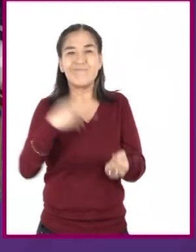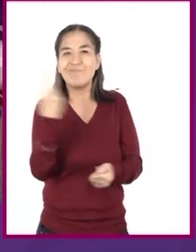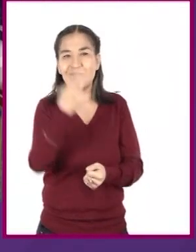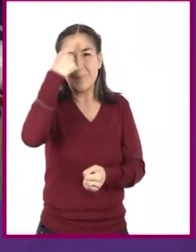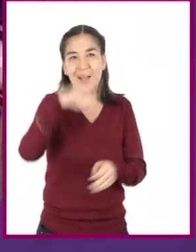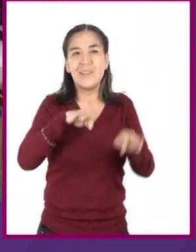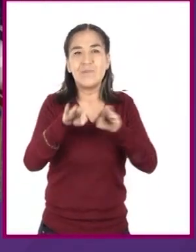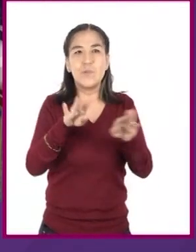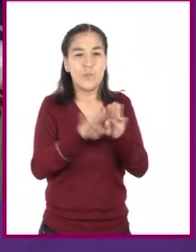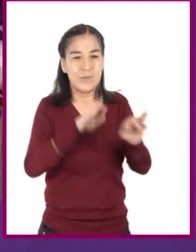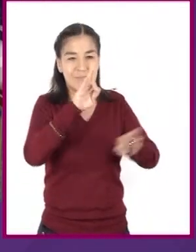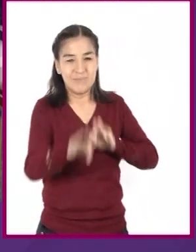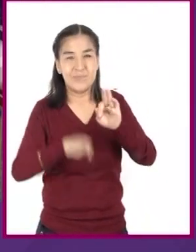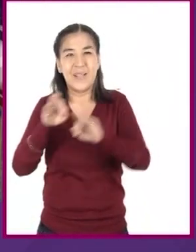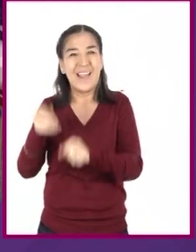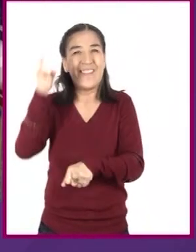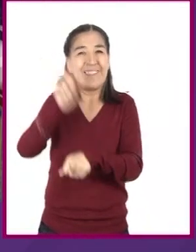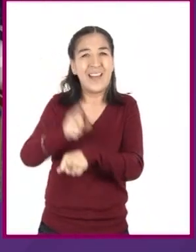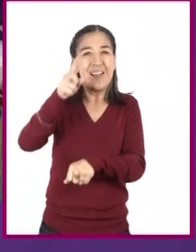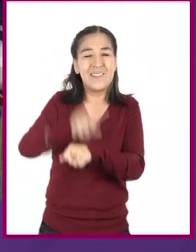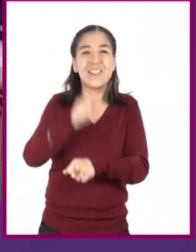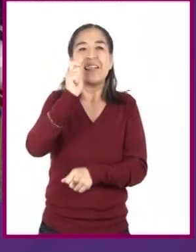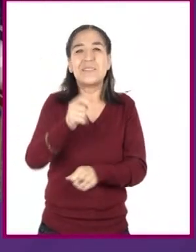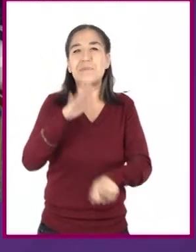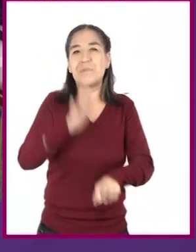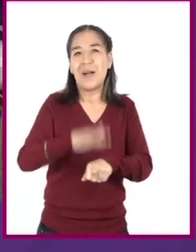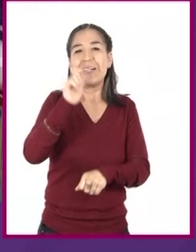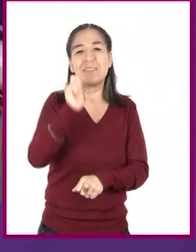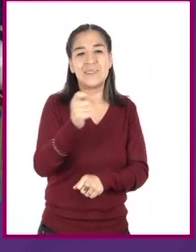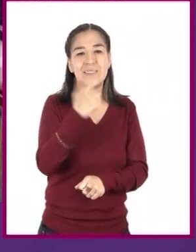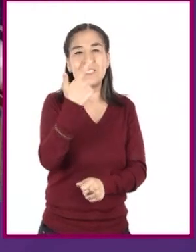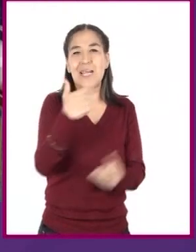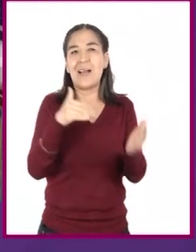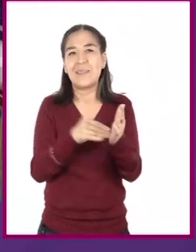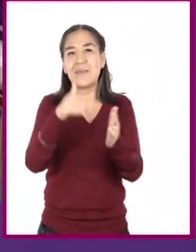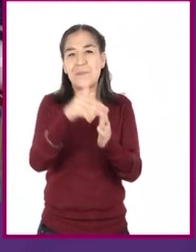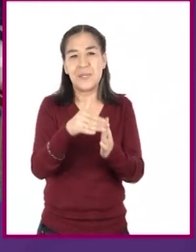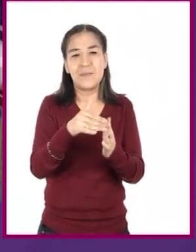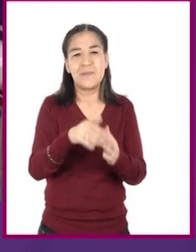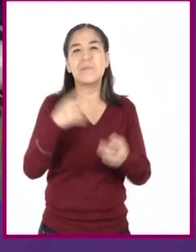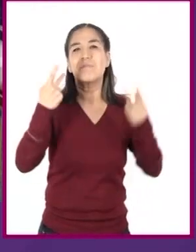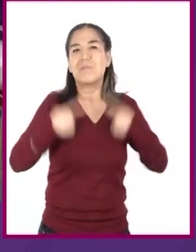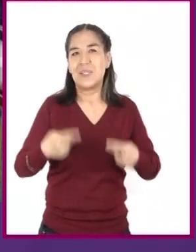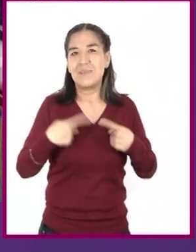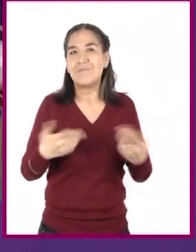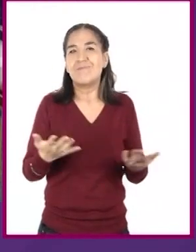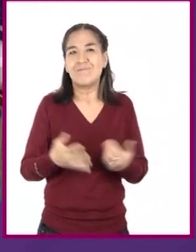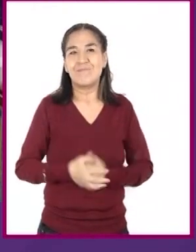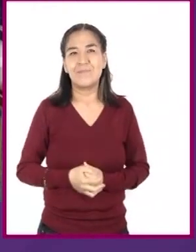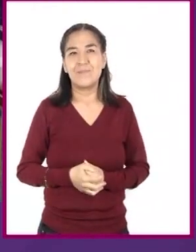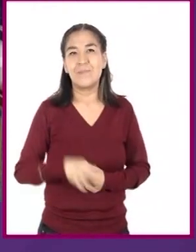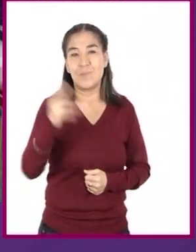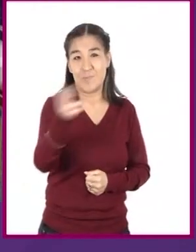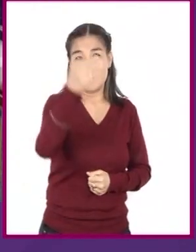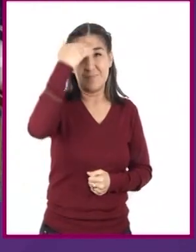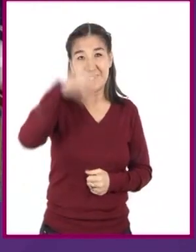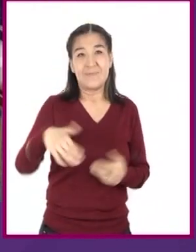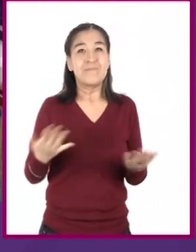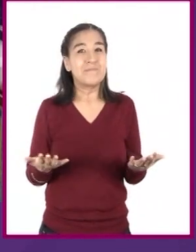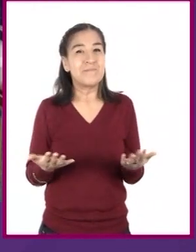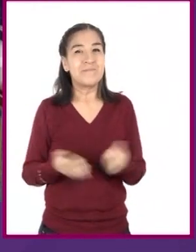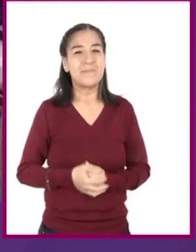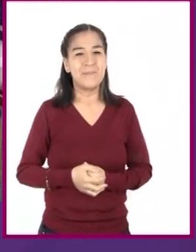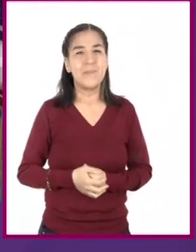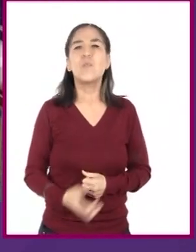para alimentar todos los días a más de 7,000 millones de personas? ¿Ustedes lo saben? ¿O